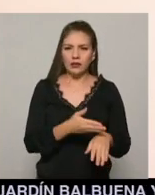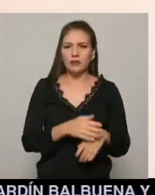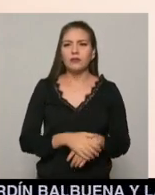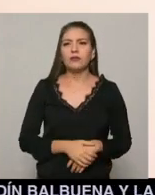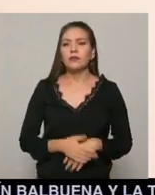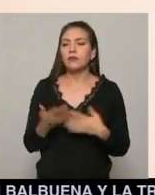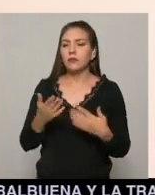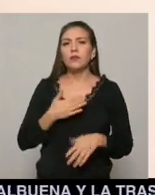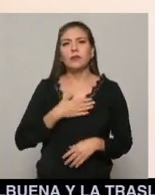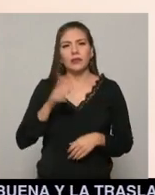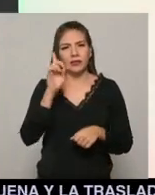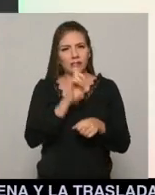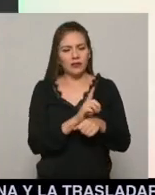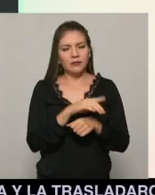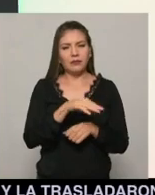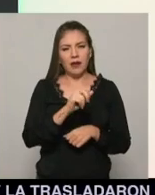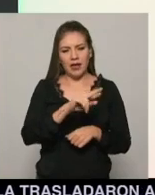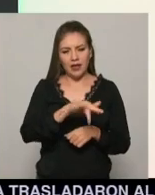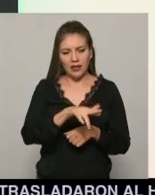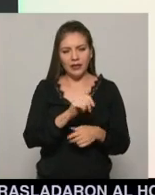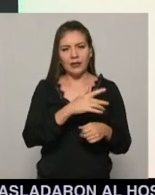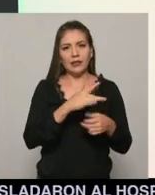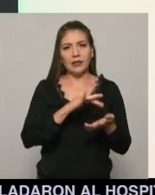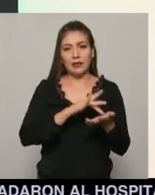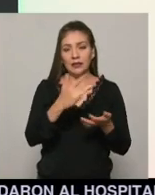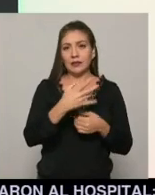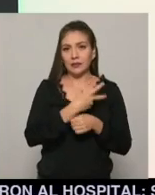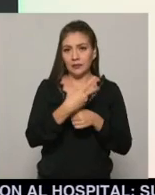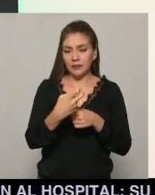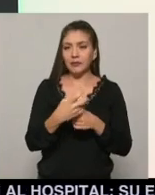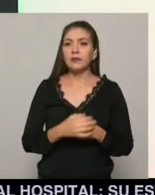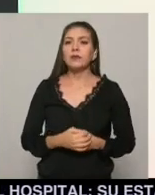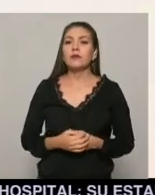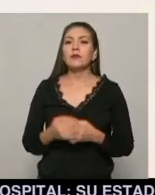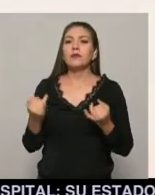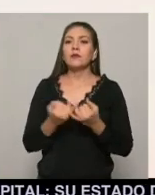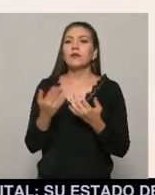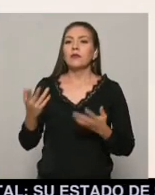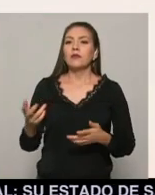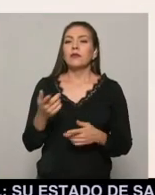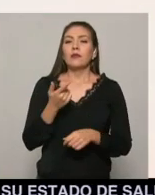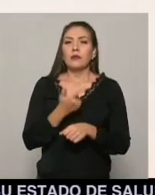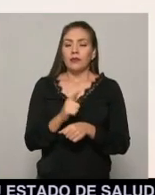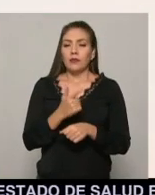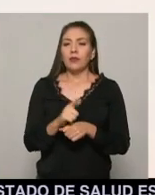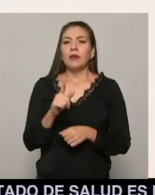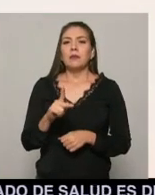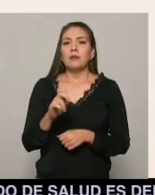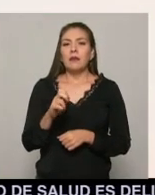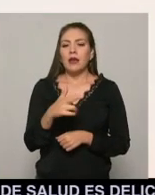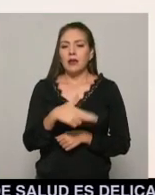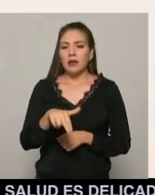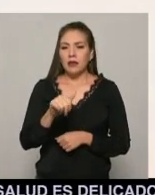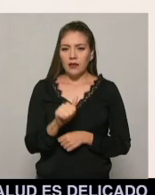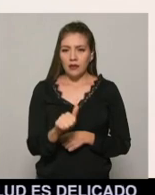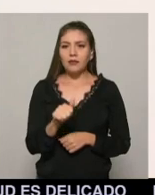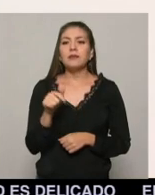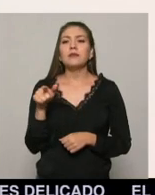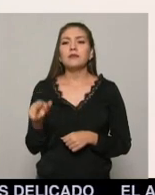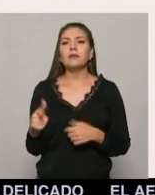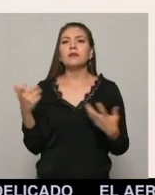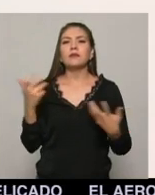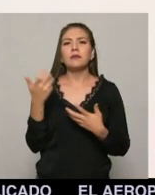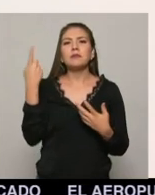por la invitación. También me acompañan David Peña. El licenciado Peña es integrante del Grupo de Acción por los